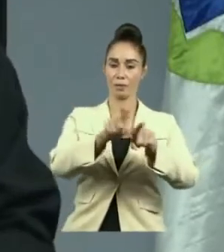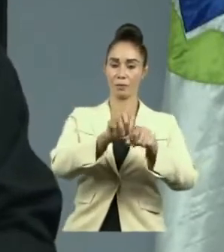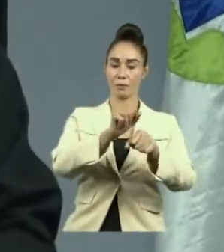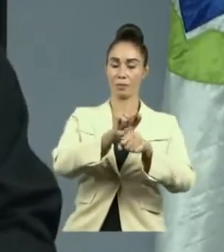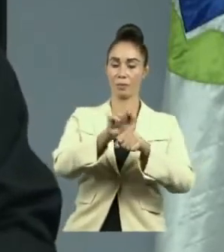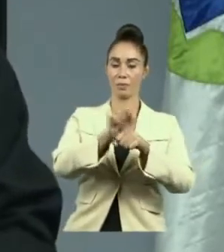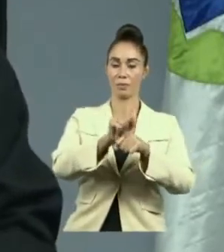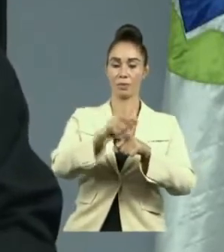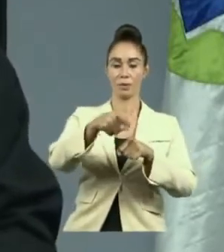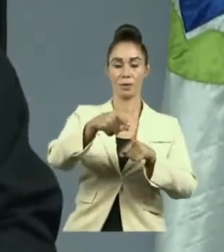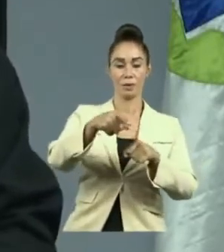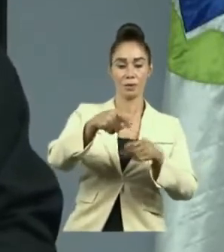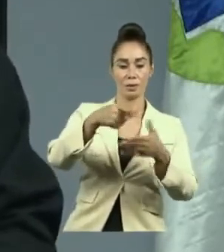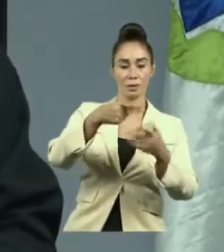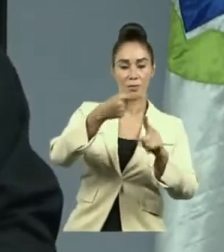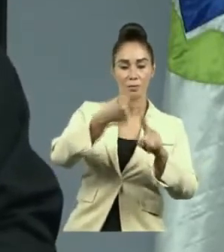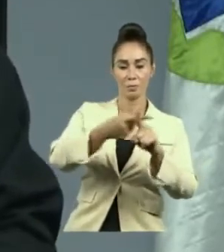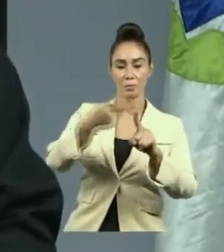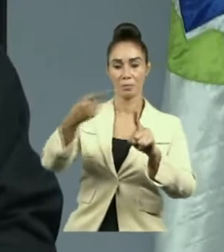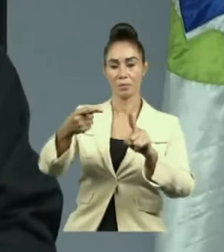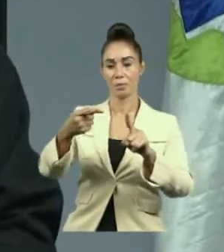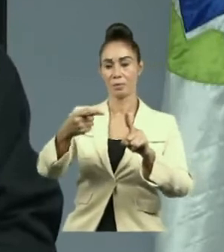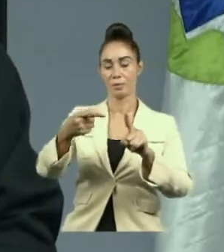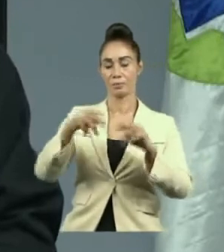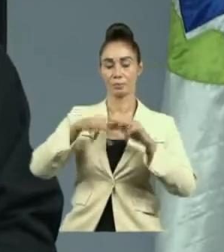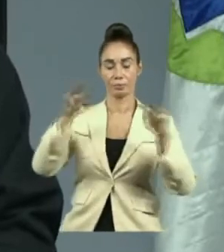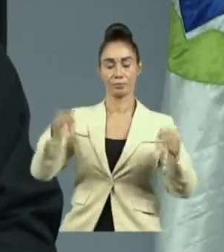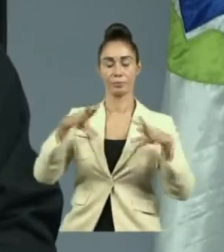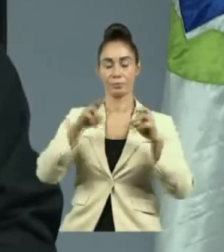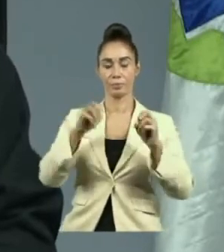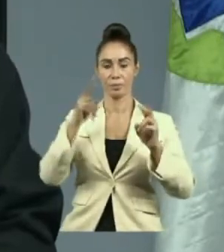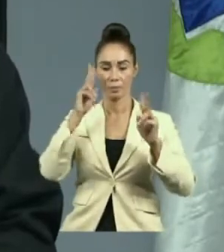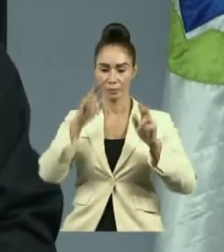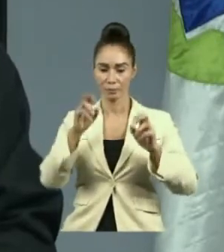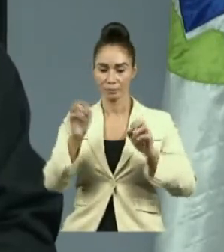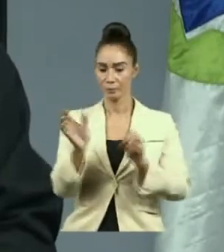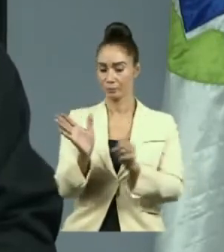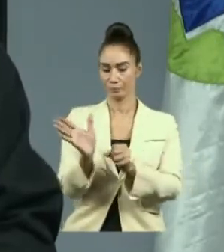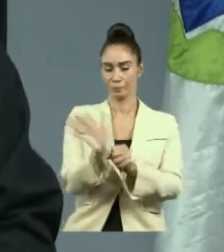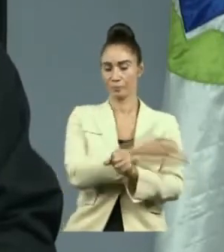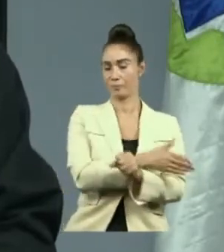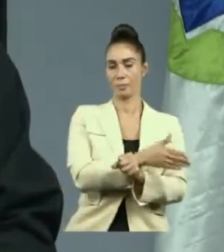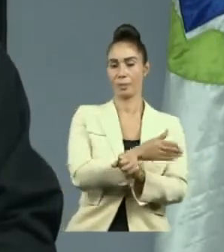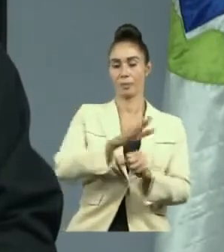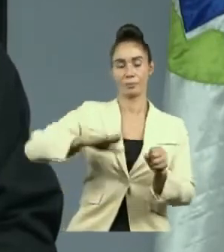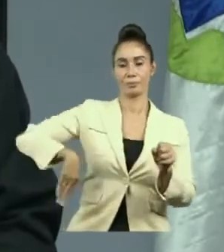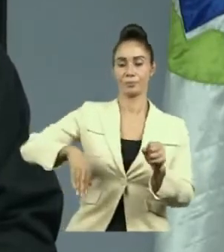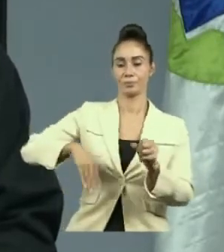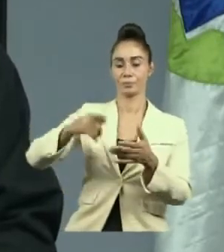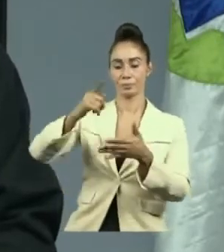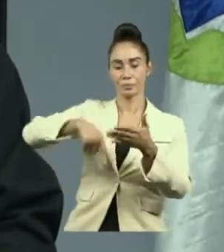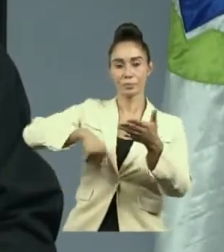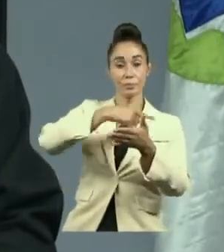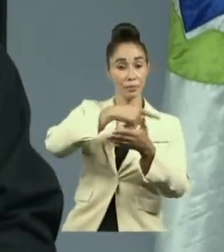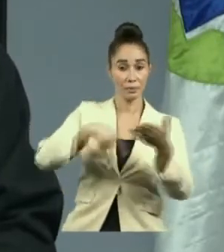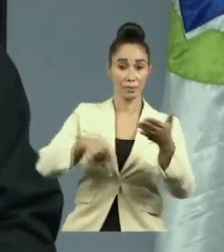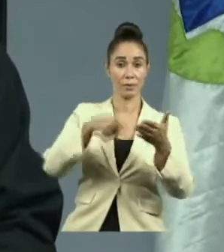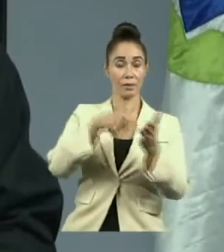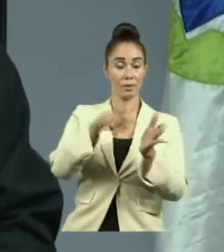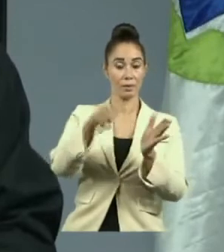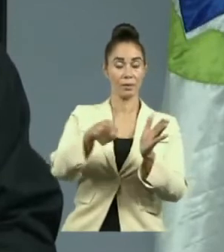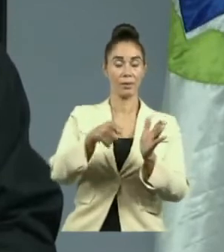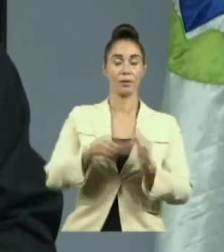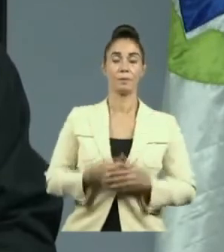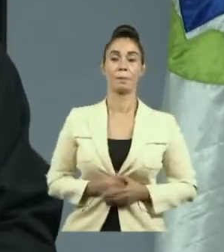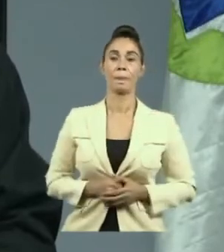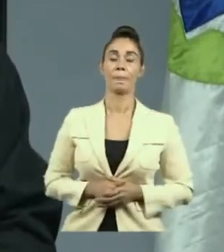fueron descartadas por el ministerio debido a que no se siguió los criterios para su aplicación y esa es una de las